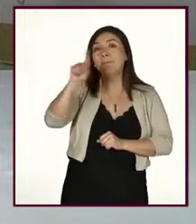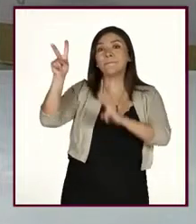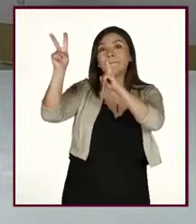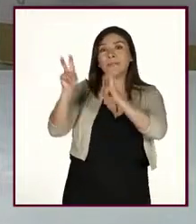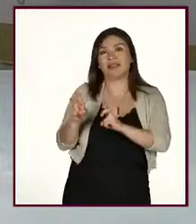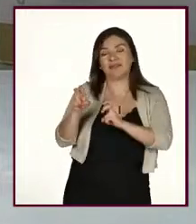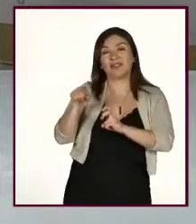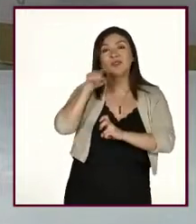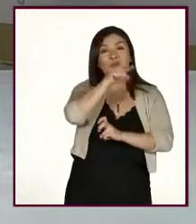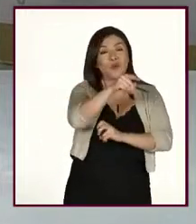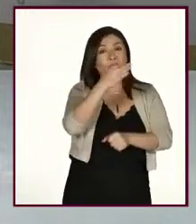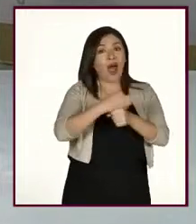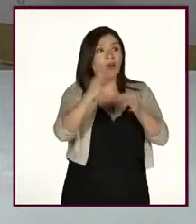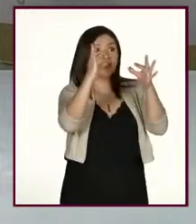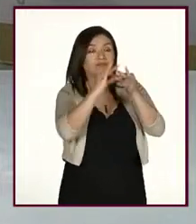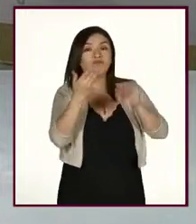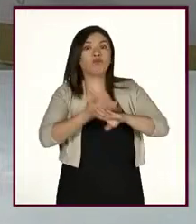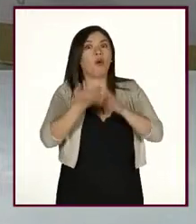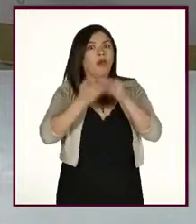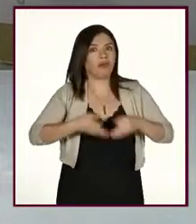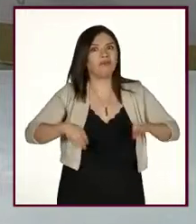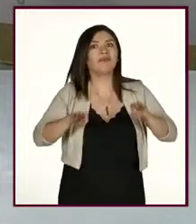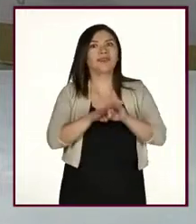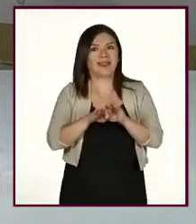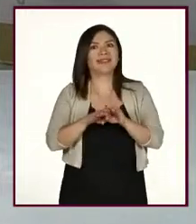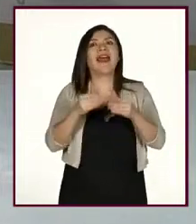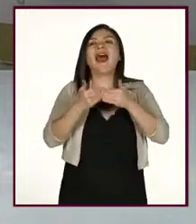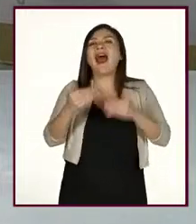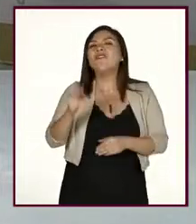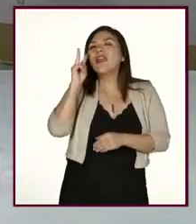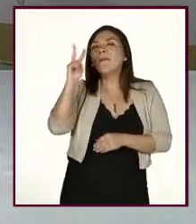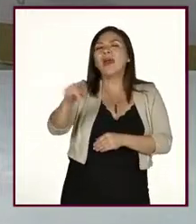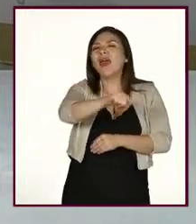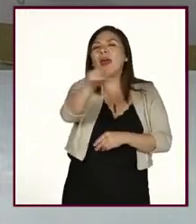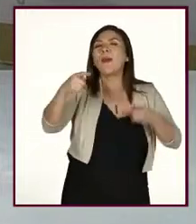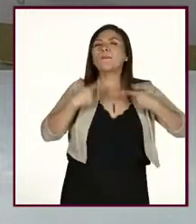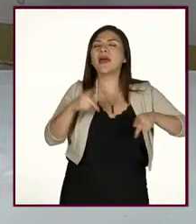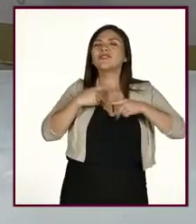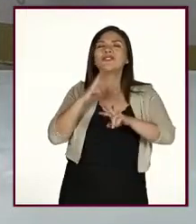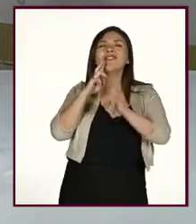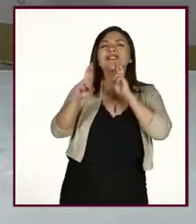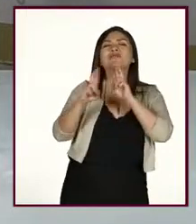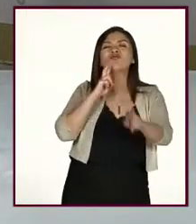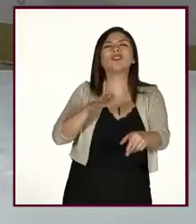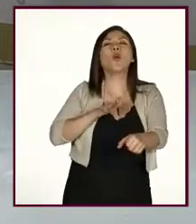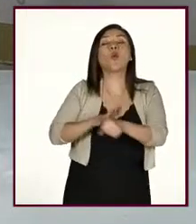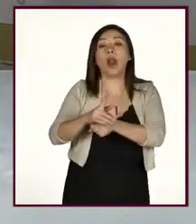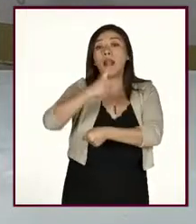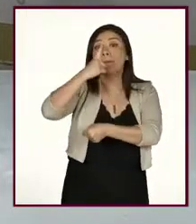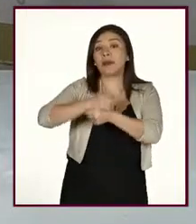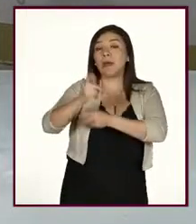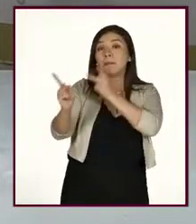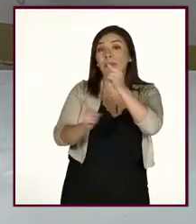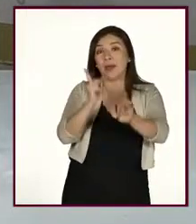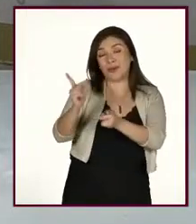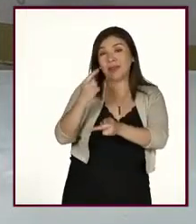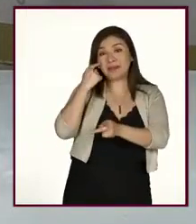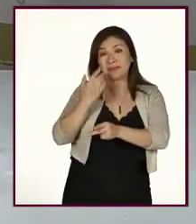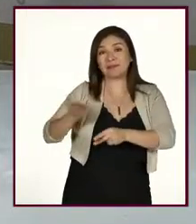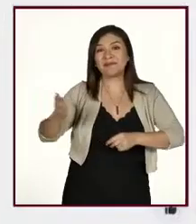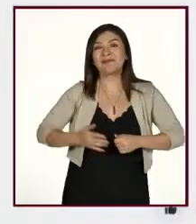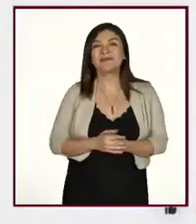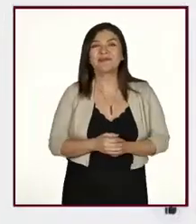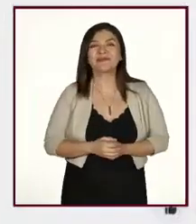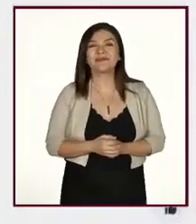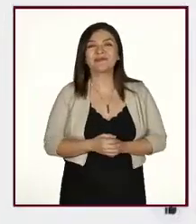que nos ha compartido es de suma importancia y ahora vamos a revisar las respuestas que ustedes nos hicieron llegar en la primera pregunta de Mentimeter. ¿Les parece